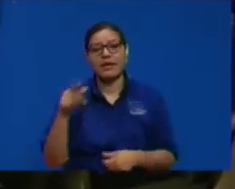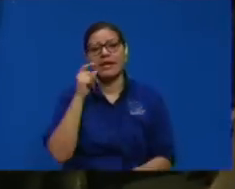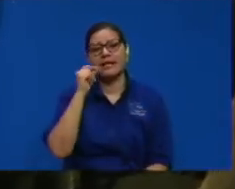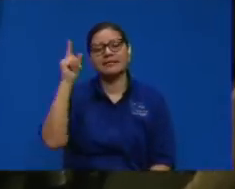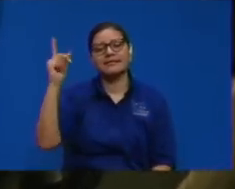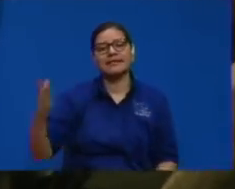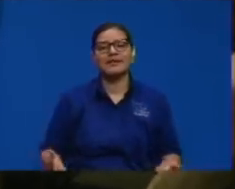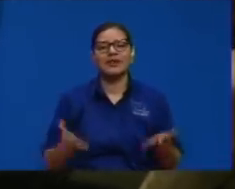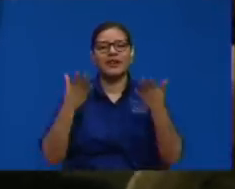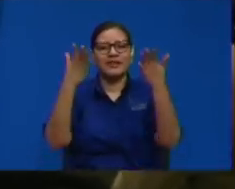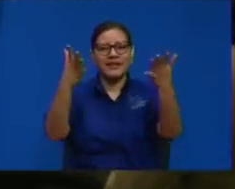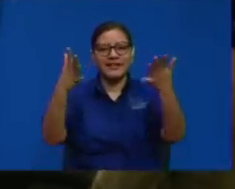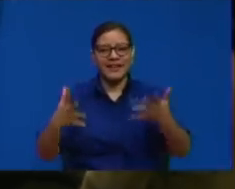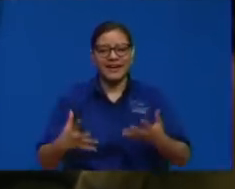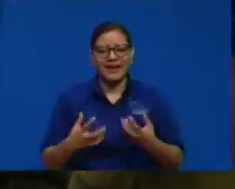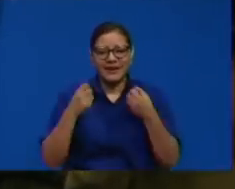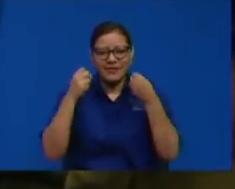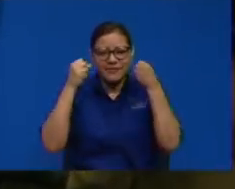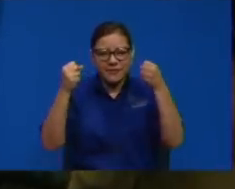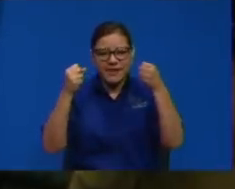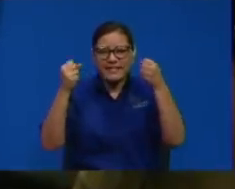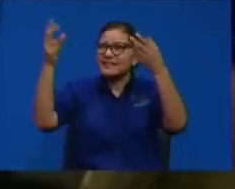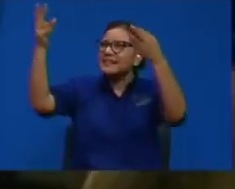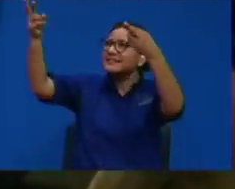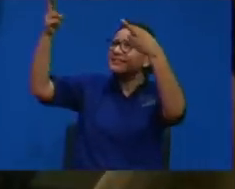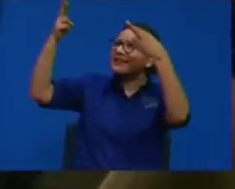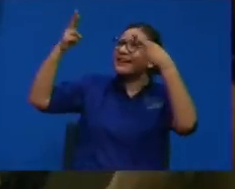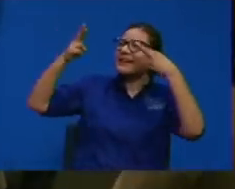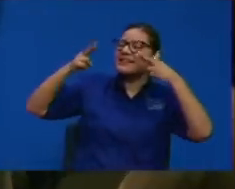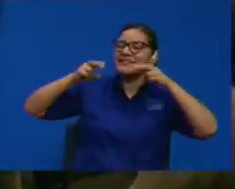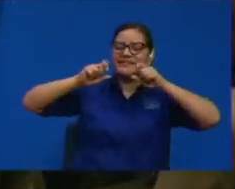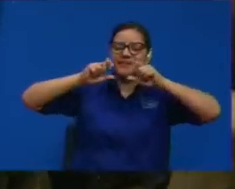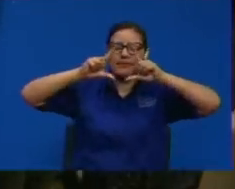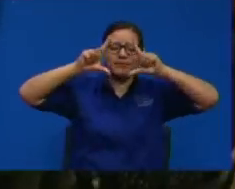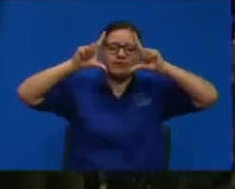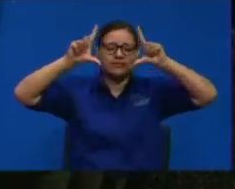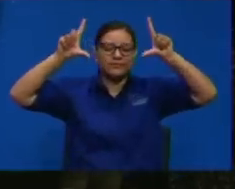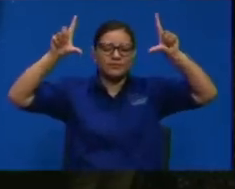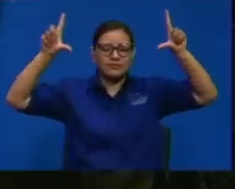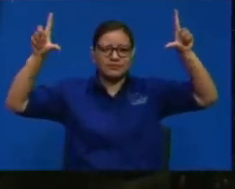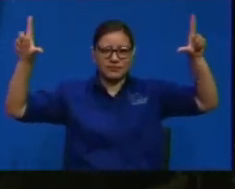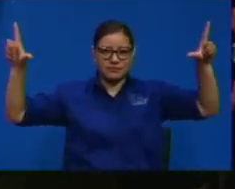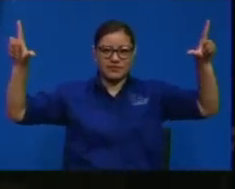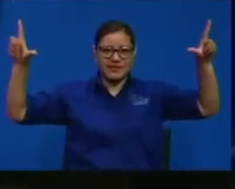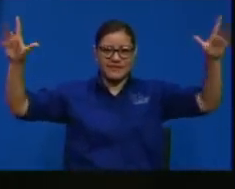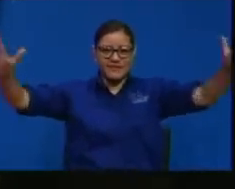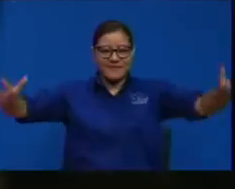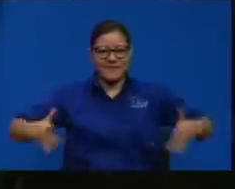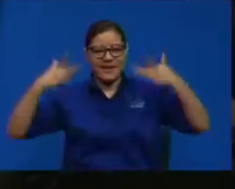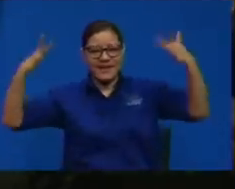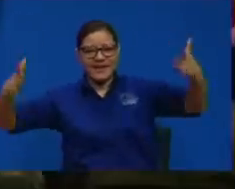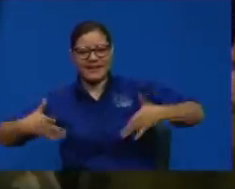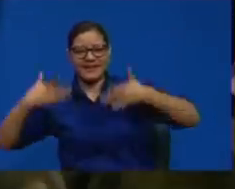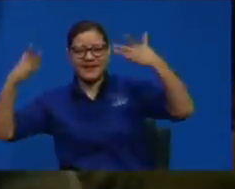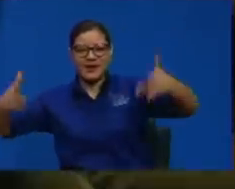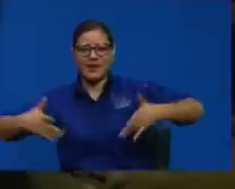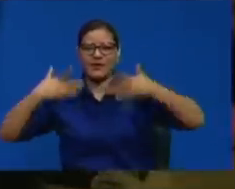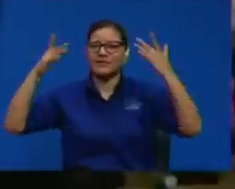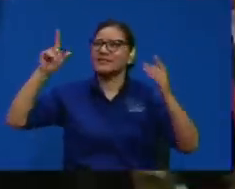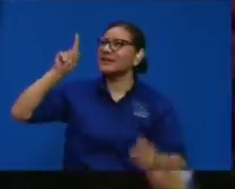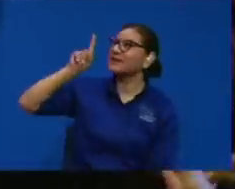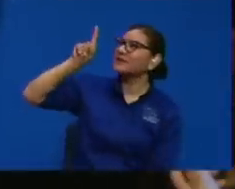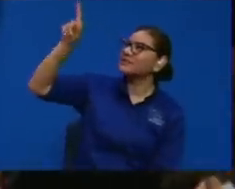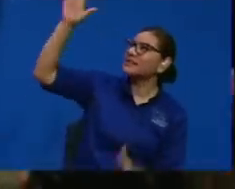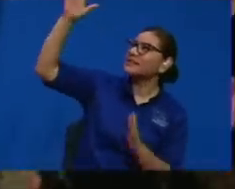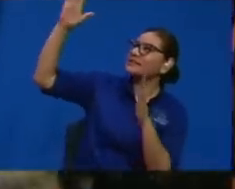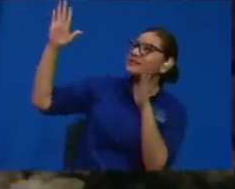para recibir lo extraordinario de parte de Él. Y nos vamos a regocijar como nunca, porque